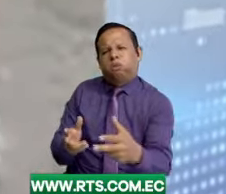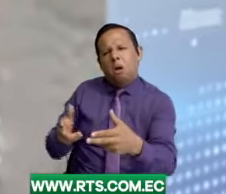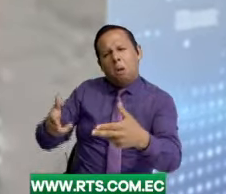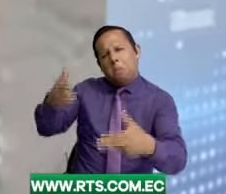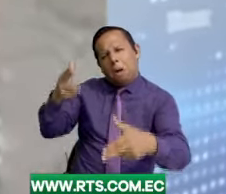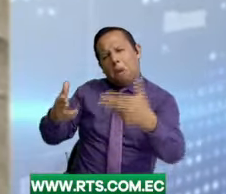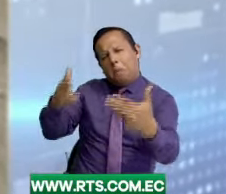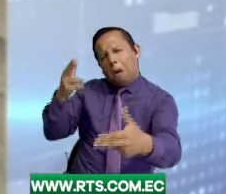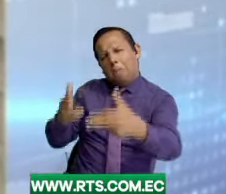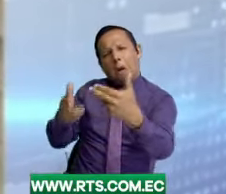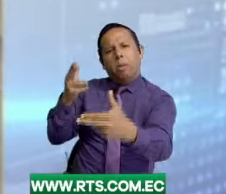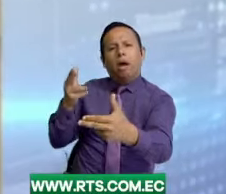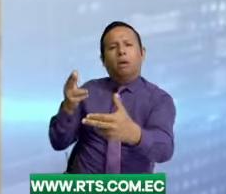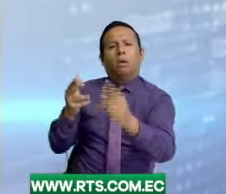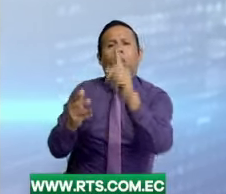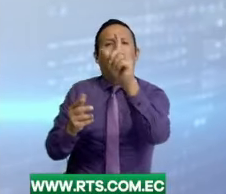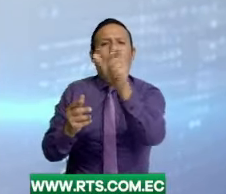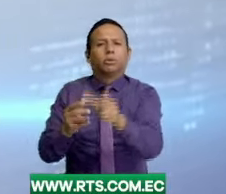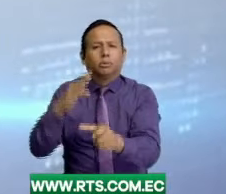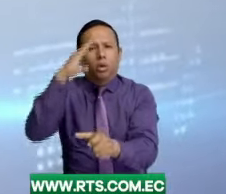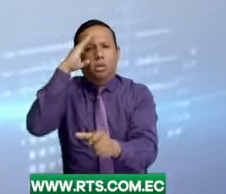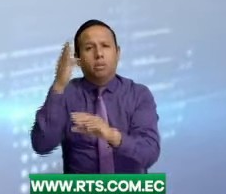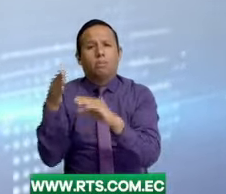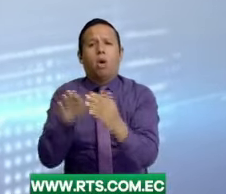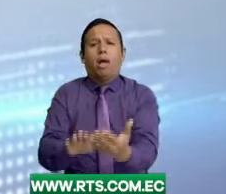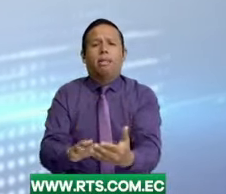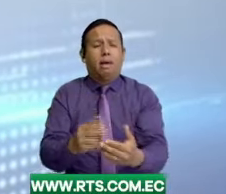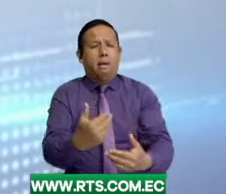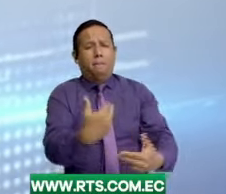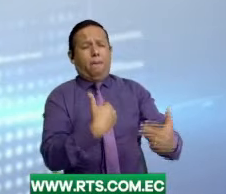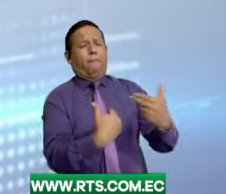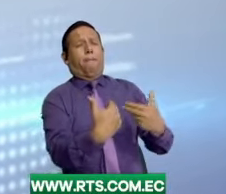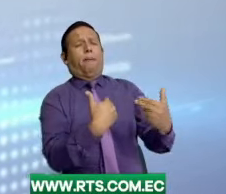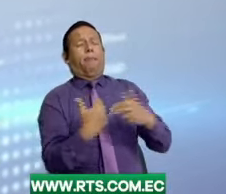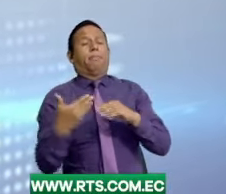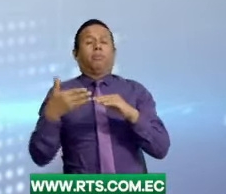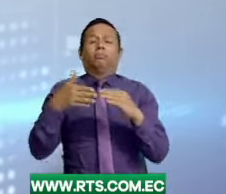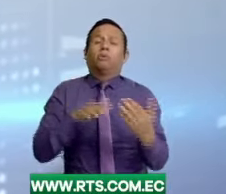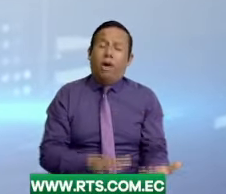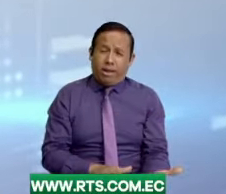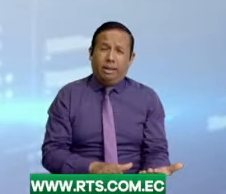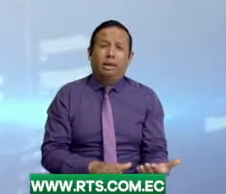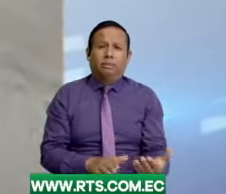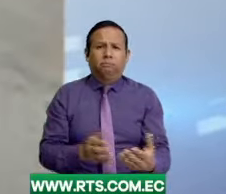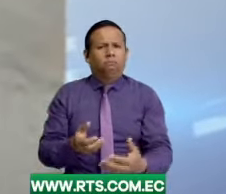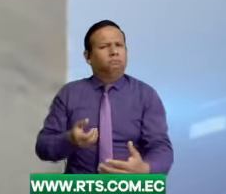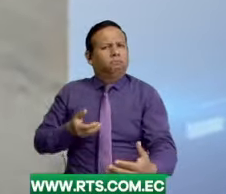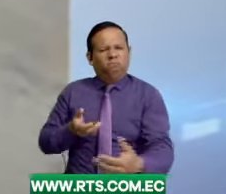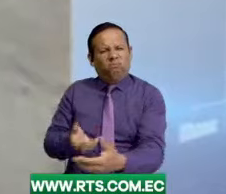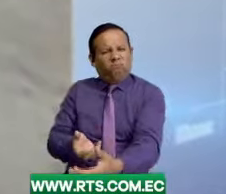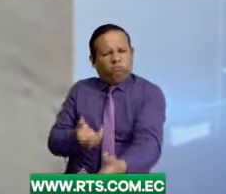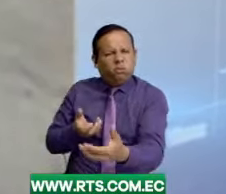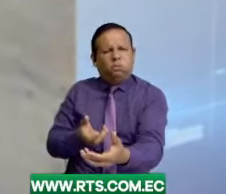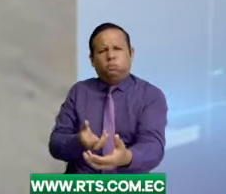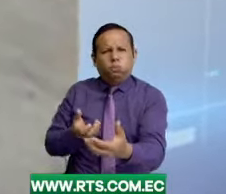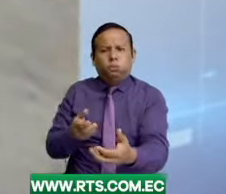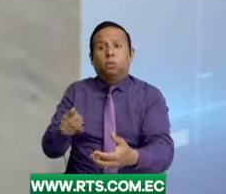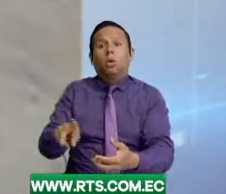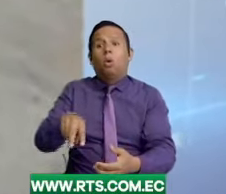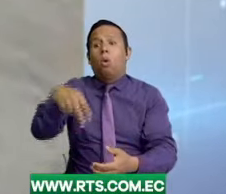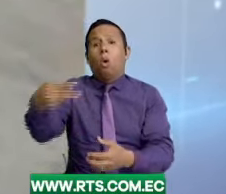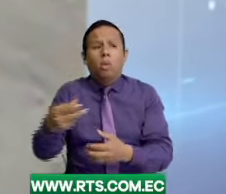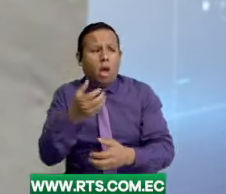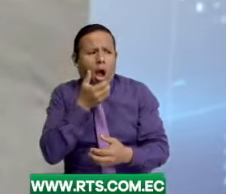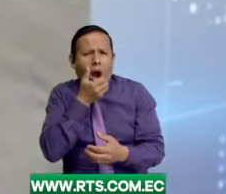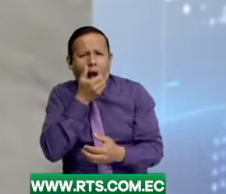dispararon. Un policía falleció tras recibir varios impactos de bala con armas largas y el otro solicitó auxilio por